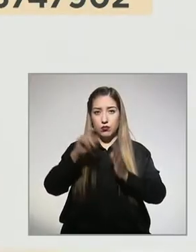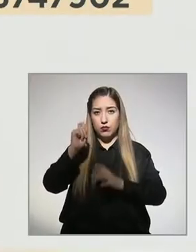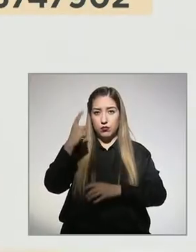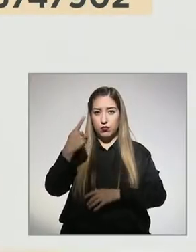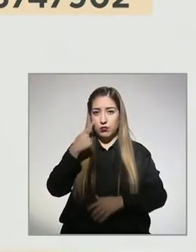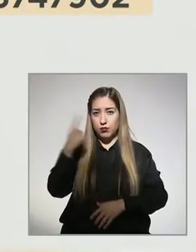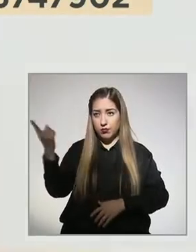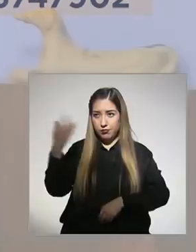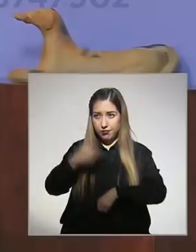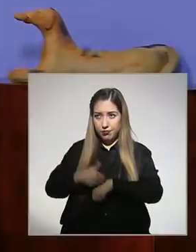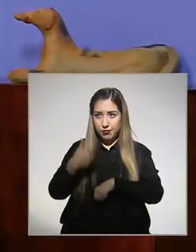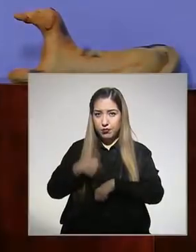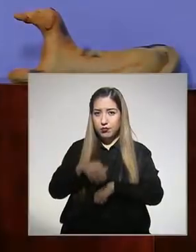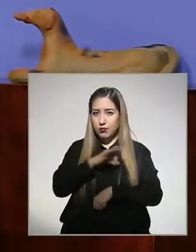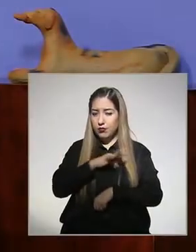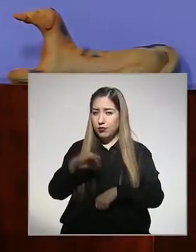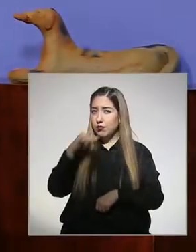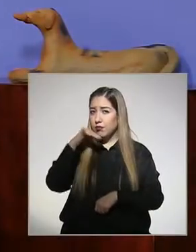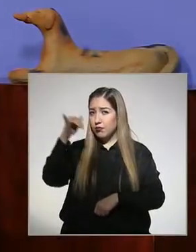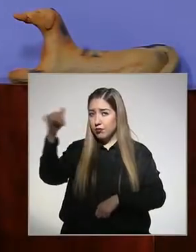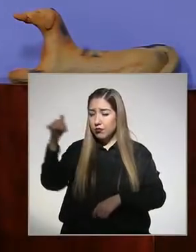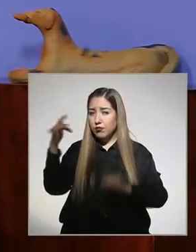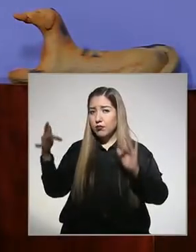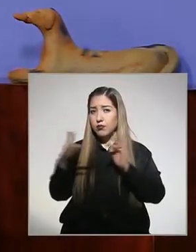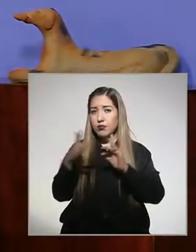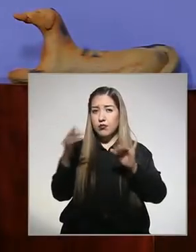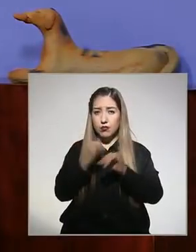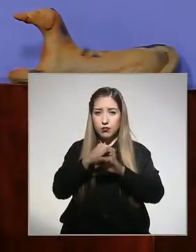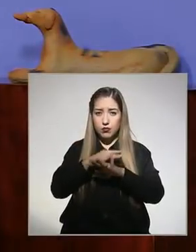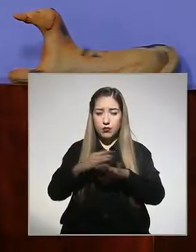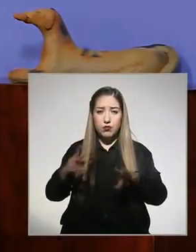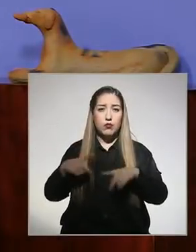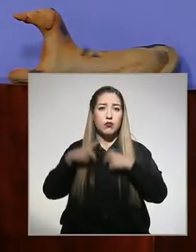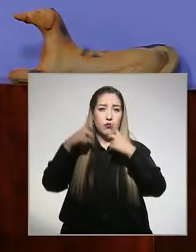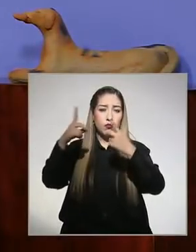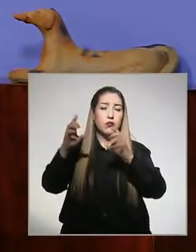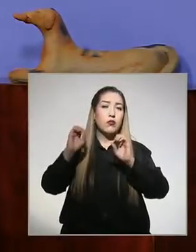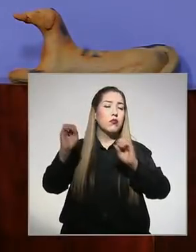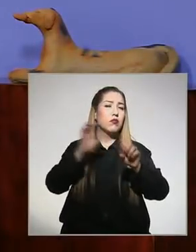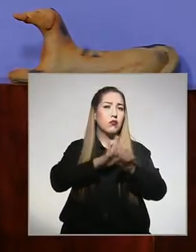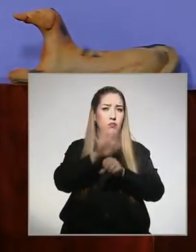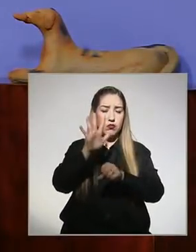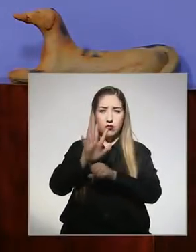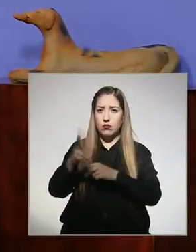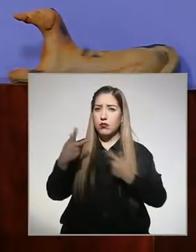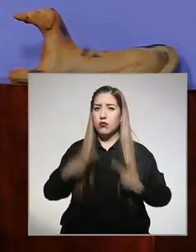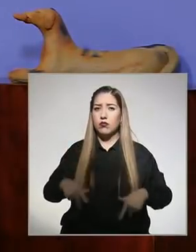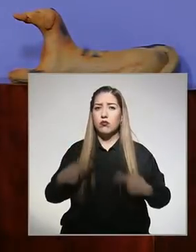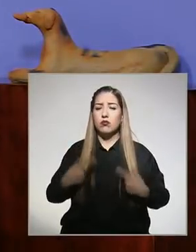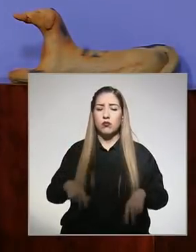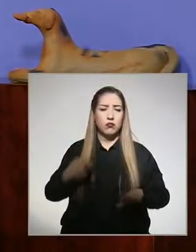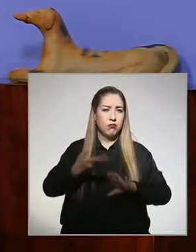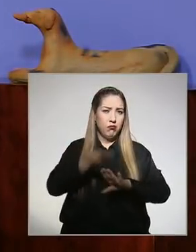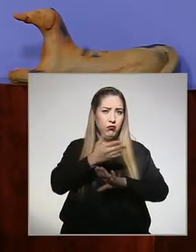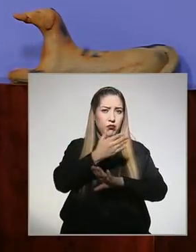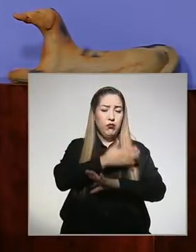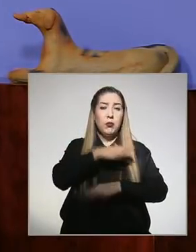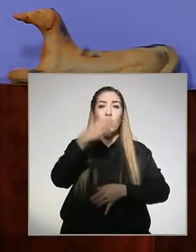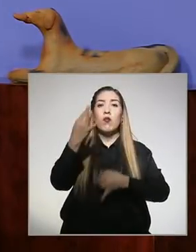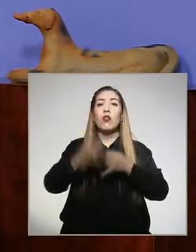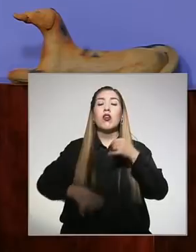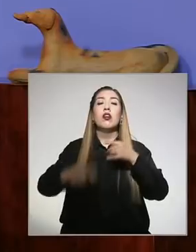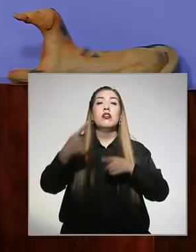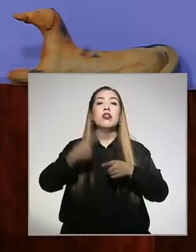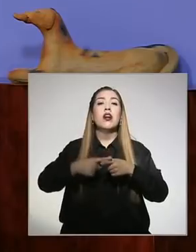número al que pueden comunicarse para brindar información sobre Alberto o cualquiera de las personas que he mencionado anteriormente. Y finalizo